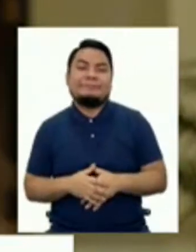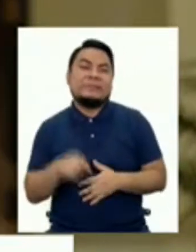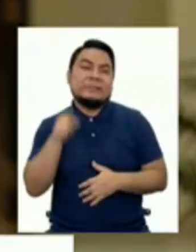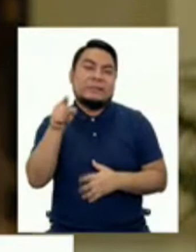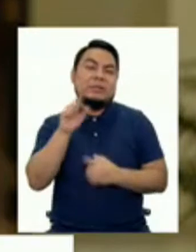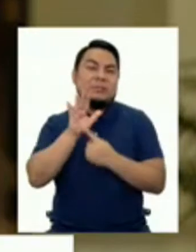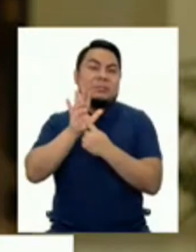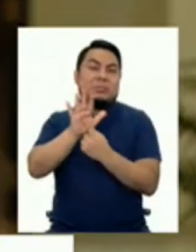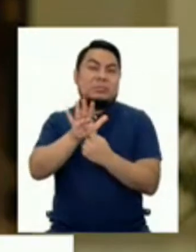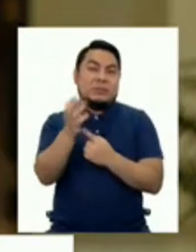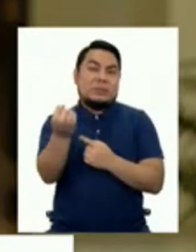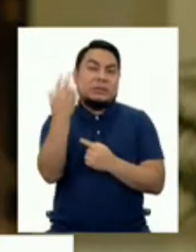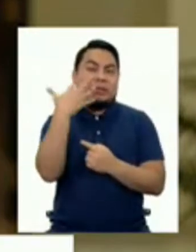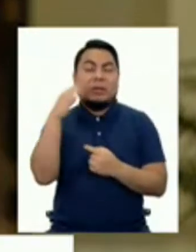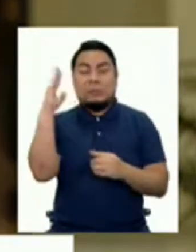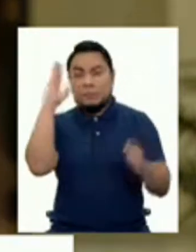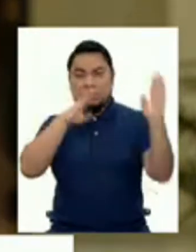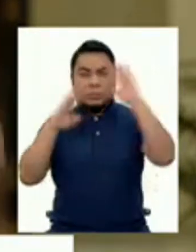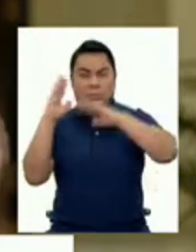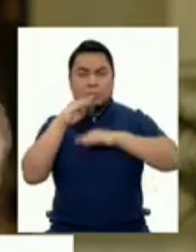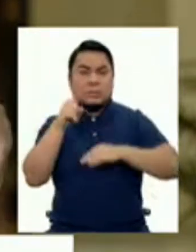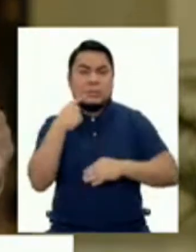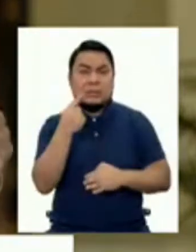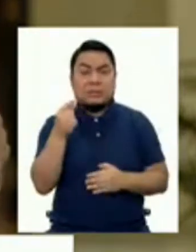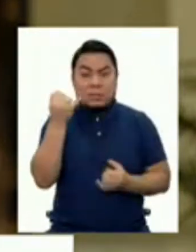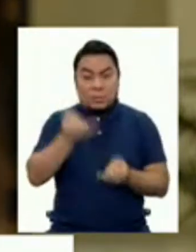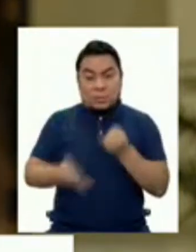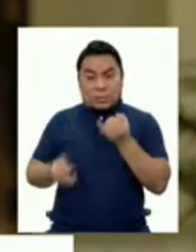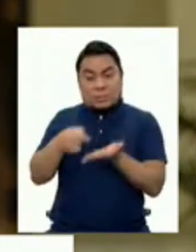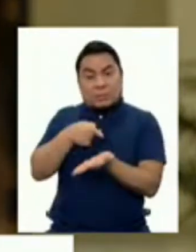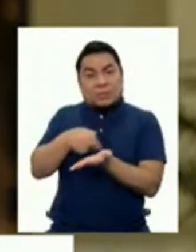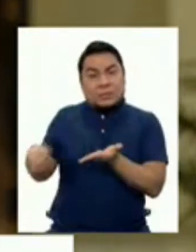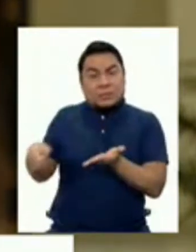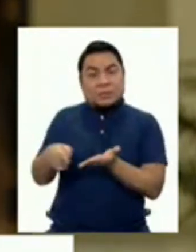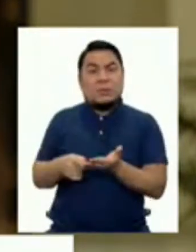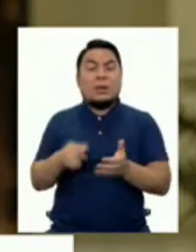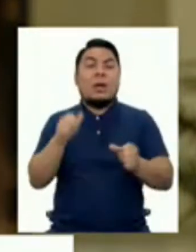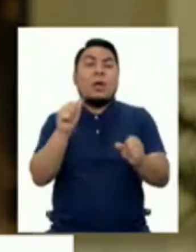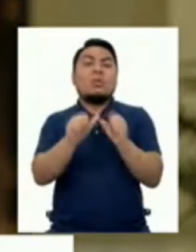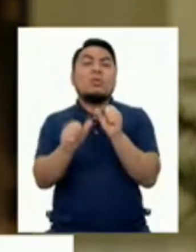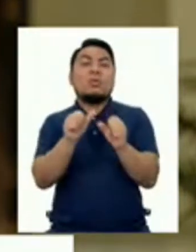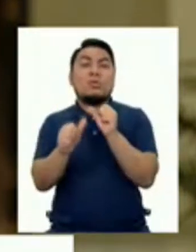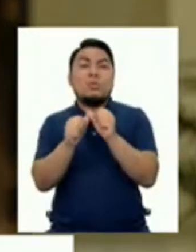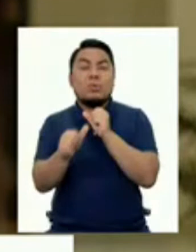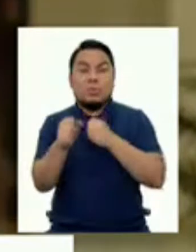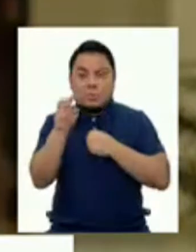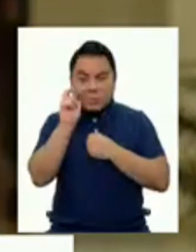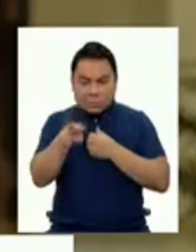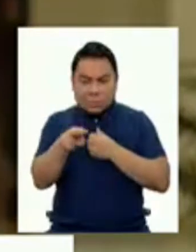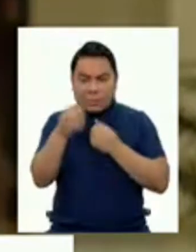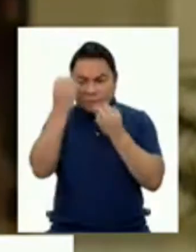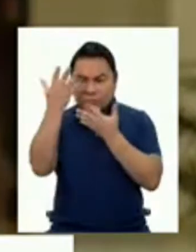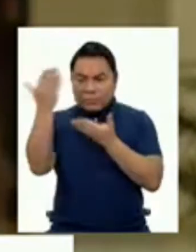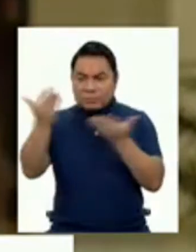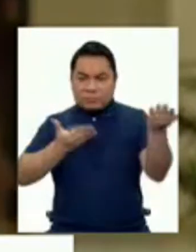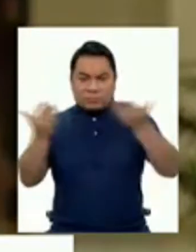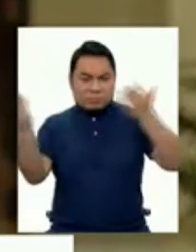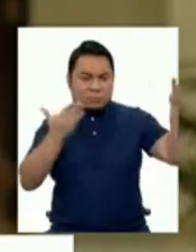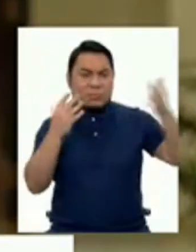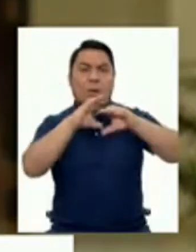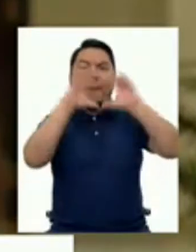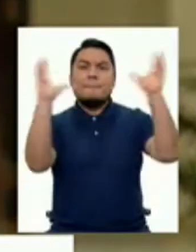ha mostrado su preocupación que en la última semana los números siguen aumentando a nivel